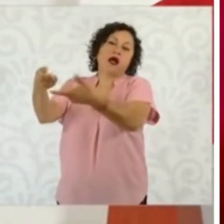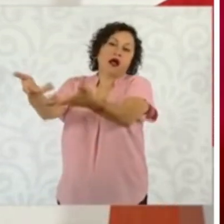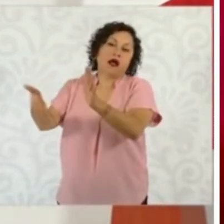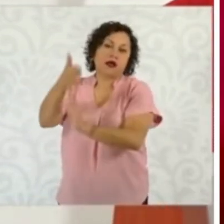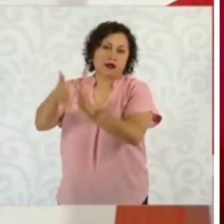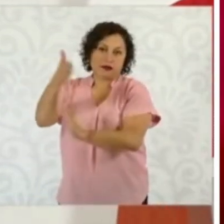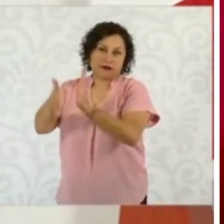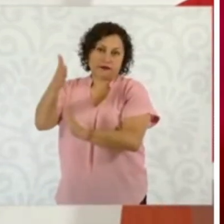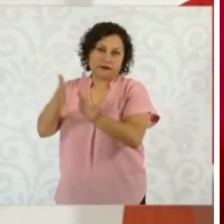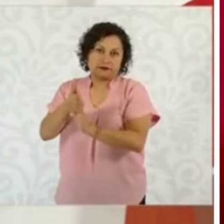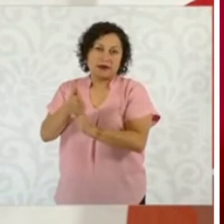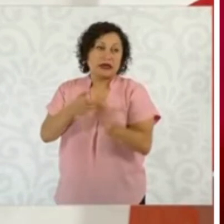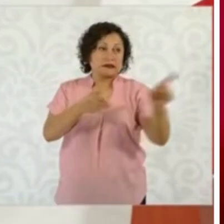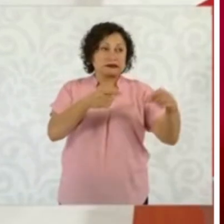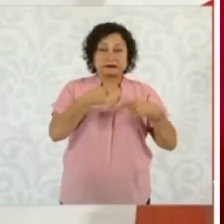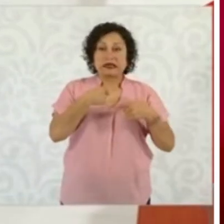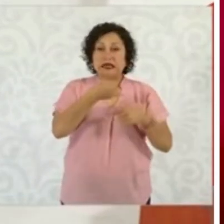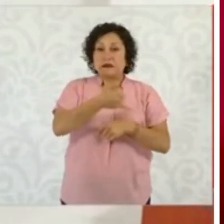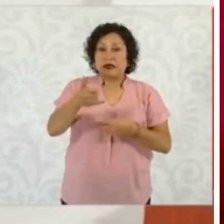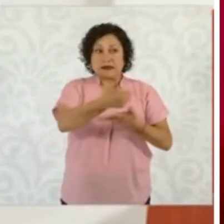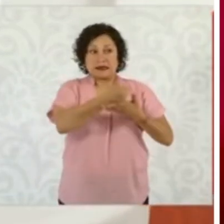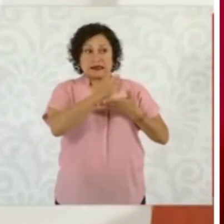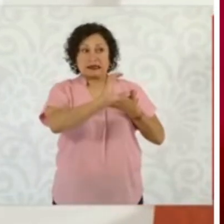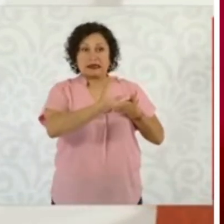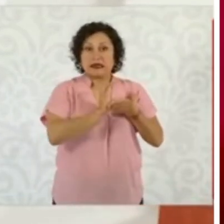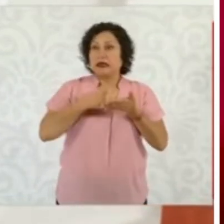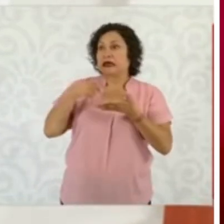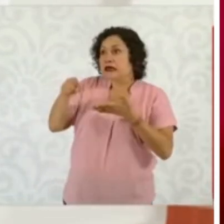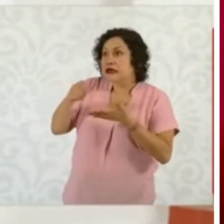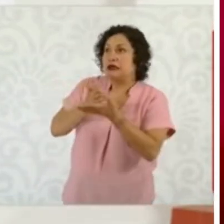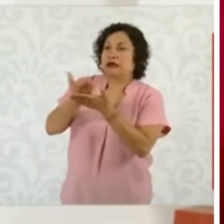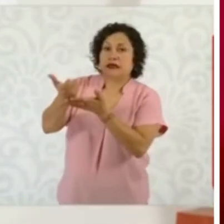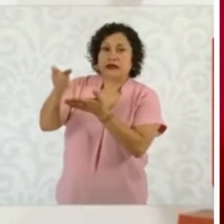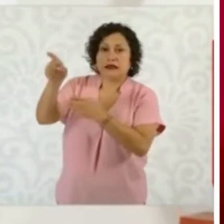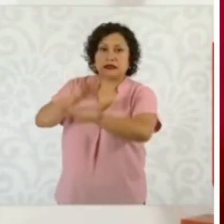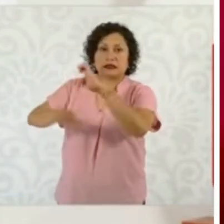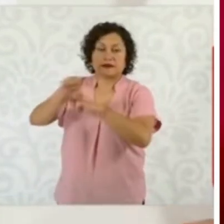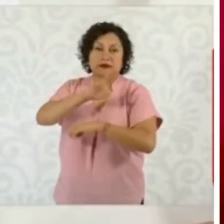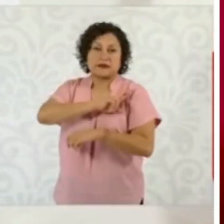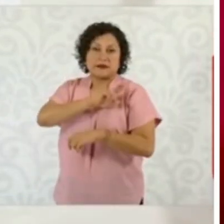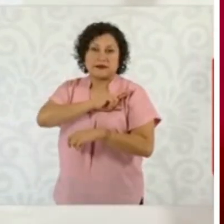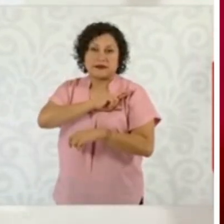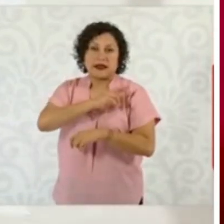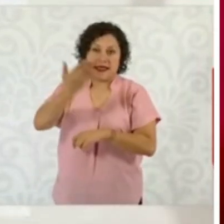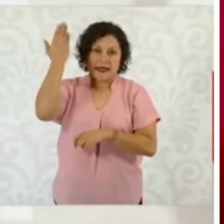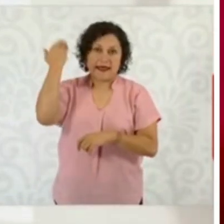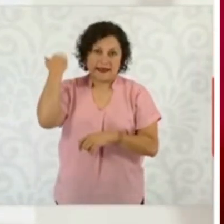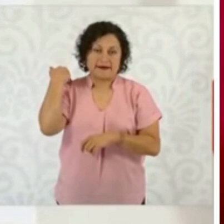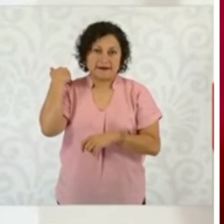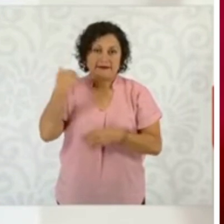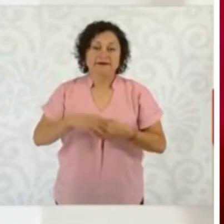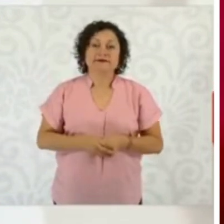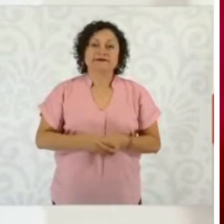uno usaba ese crédito para comprar una vivienda. Esa era ya la única manera en que se podía adquirir vivienda si estabas afiliado al